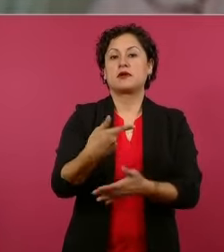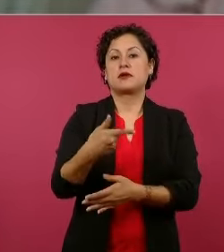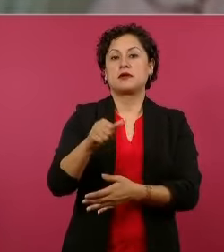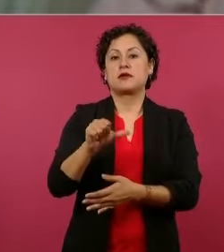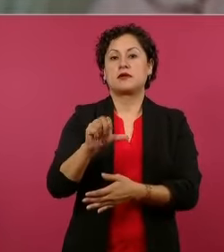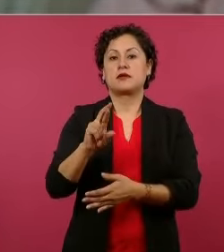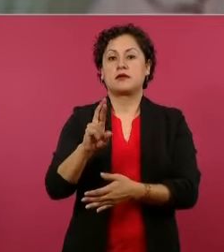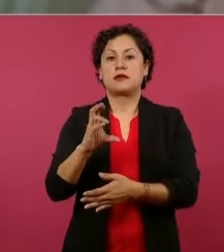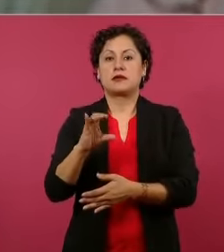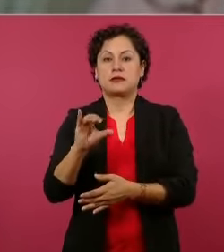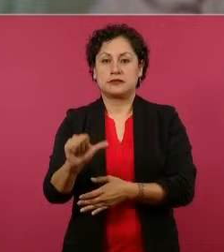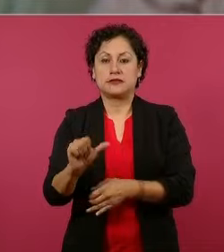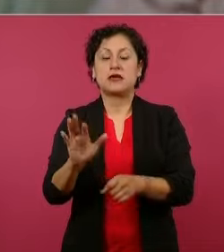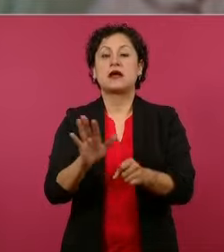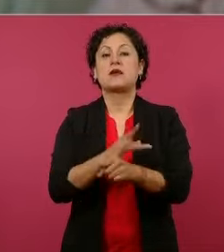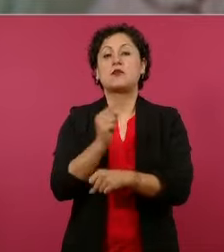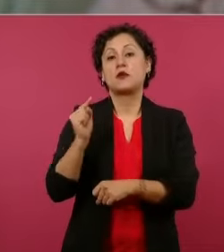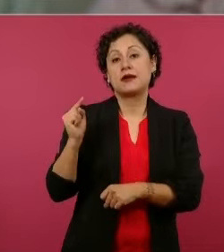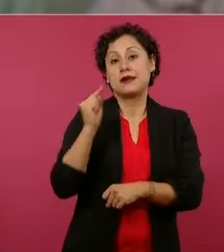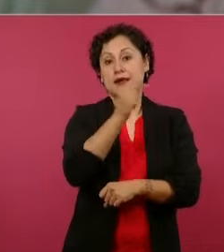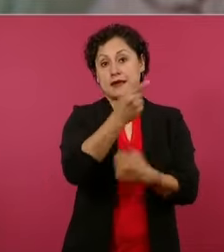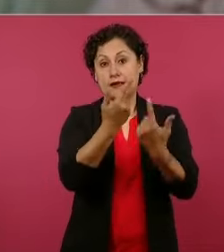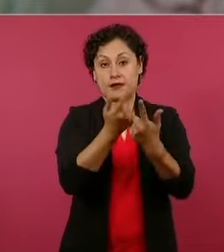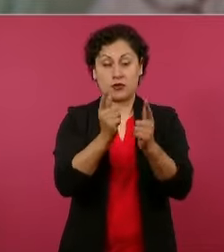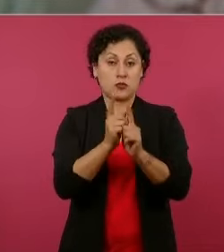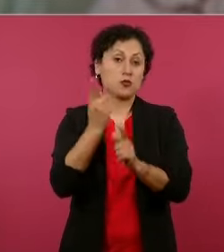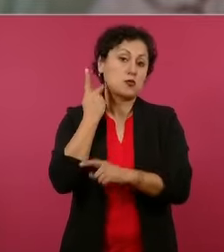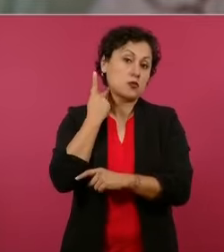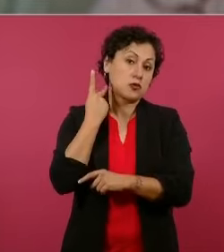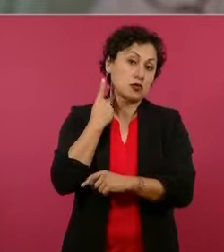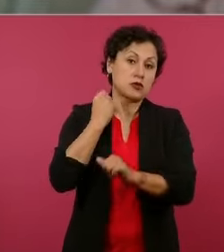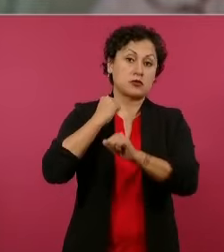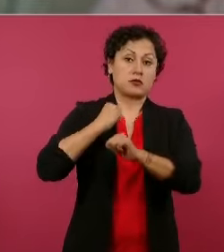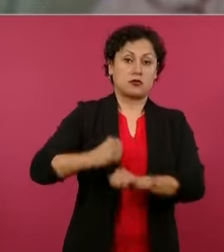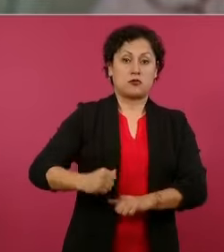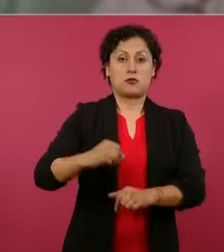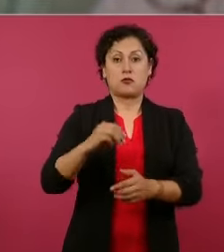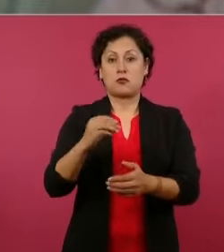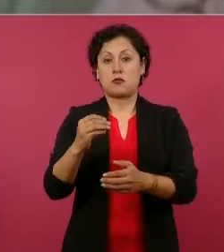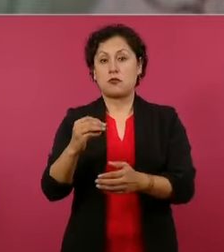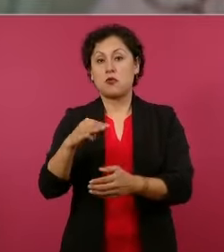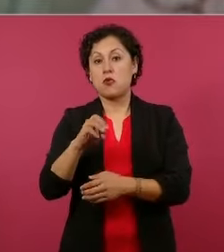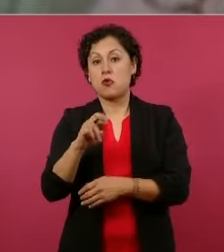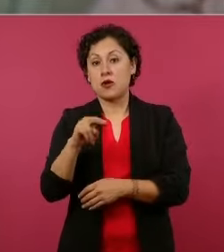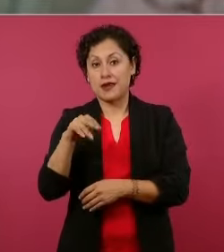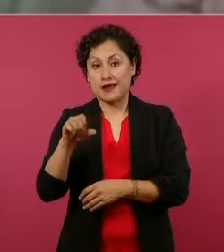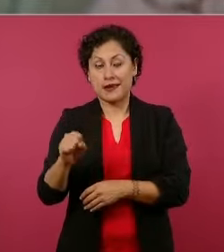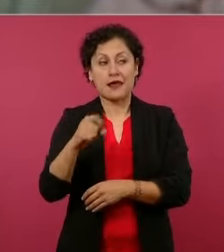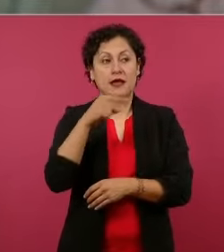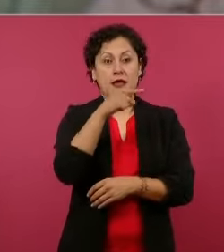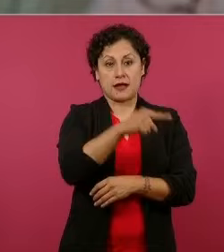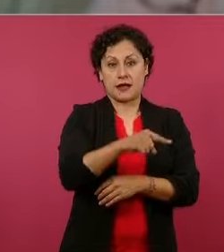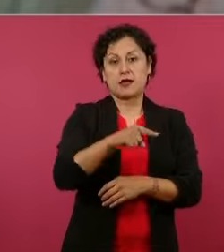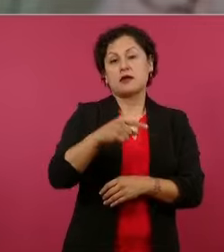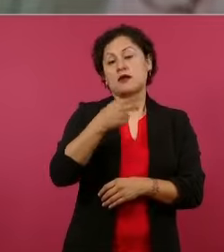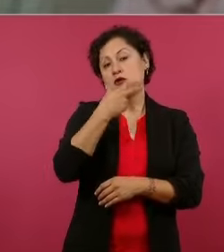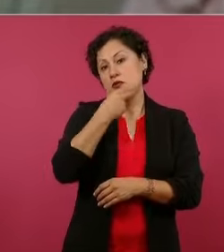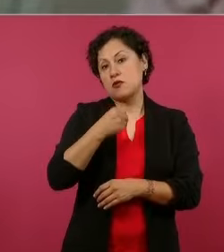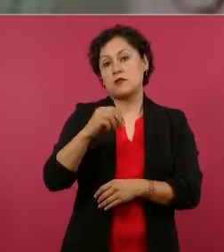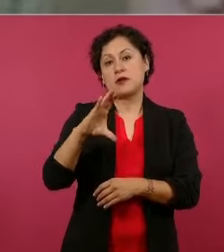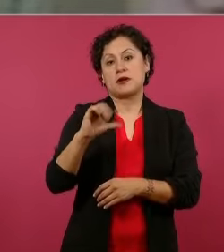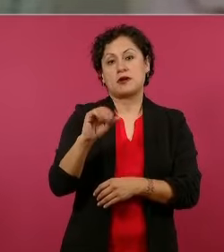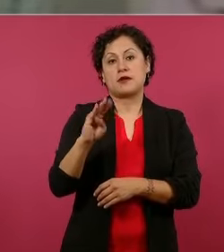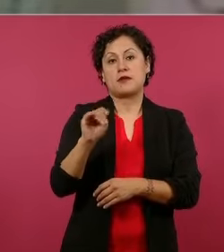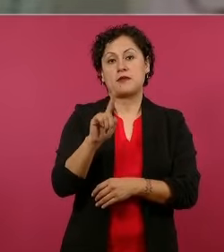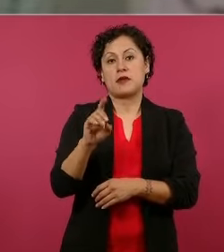de morena Manuel guerra cabazos ha denunciado que